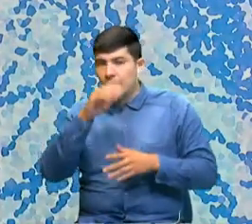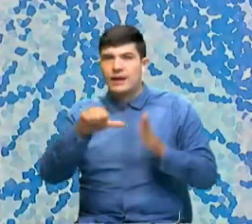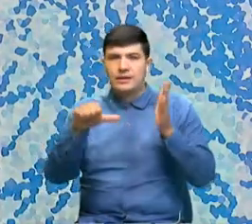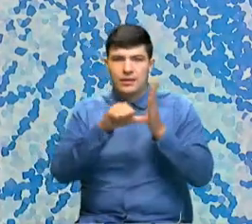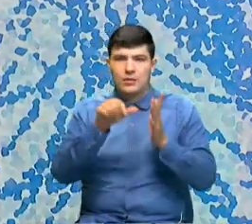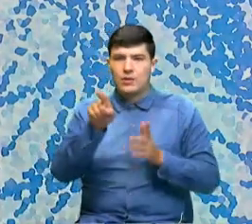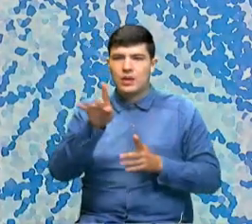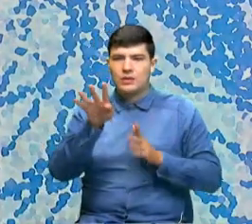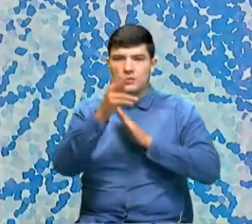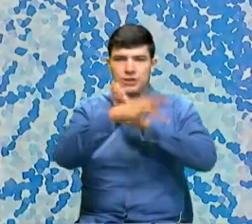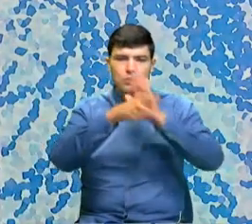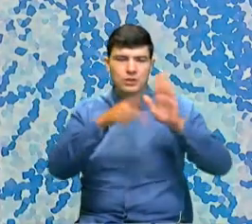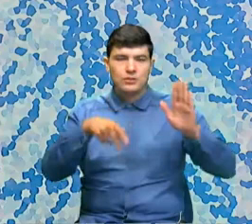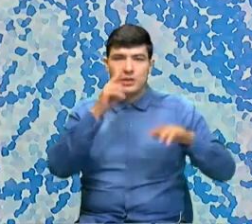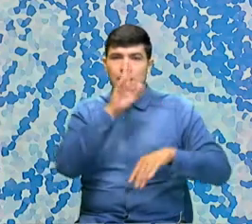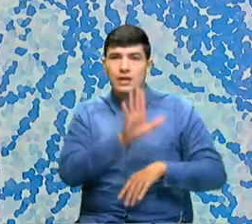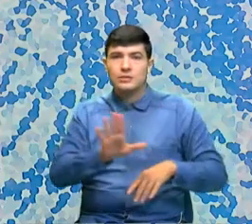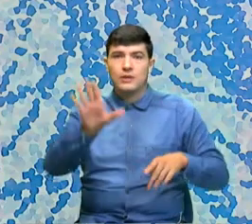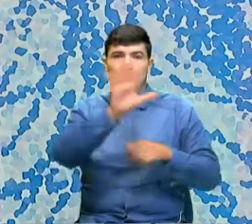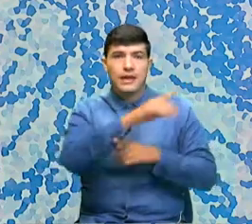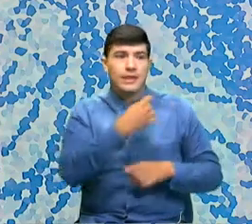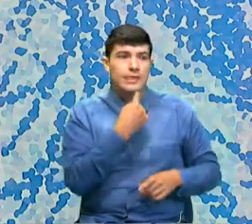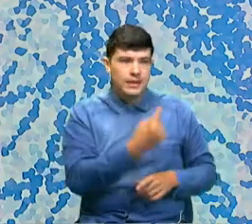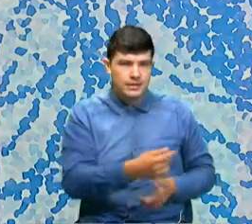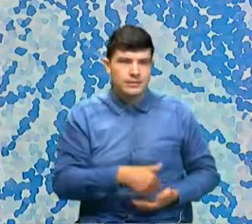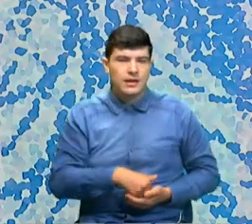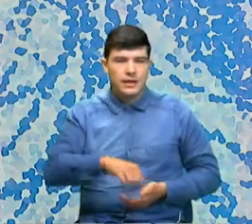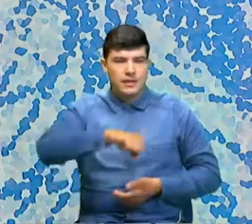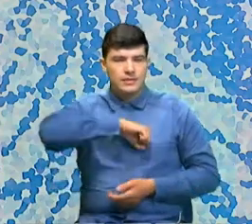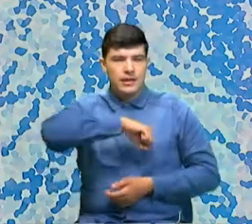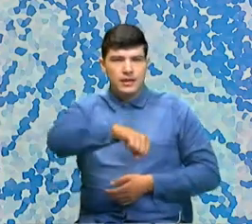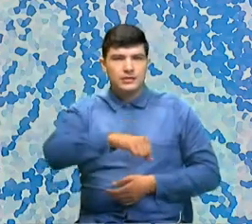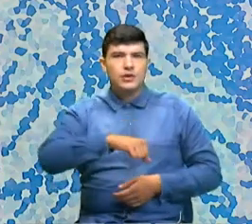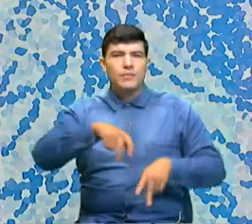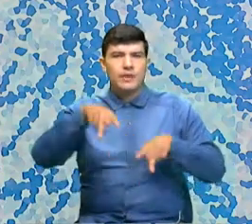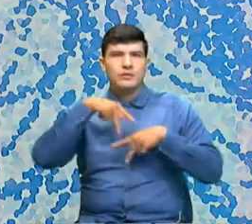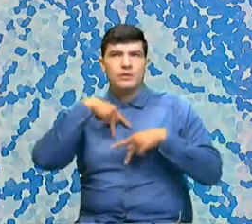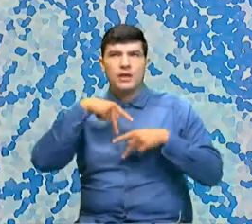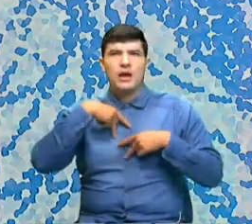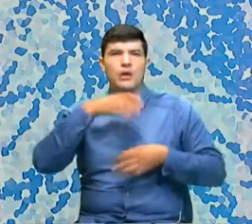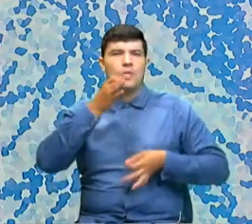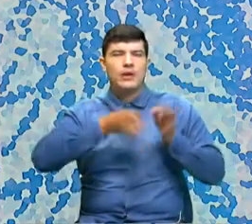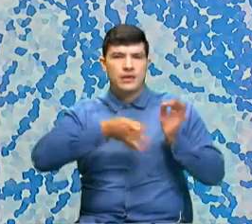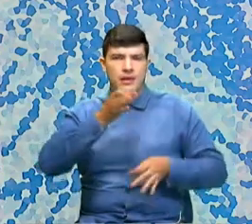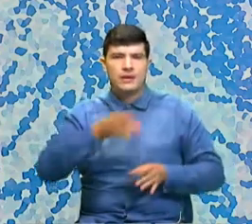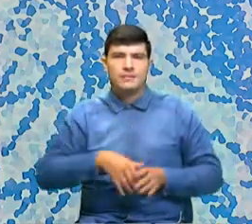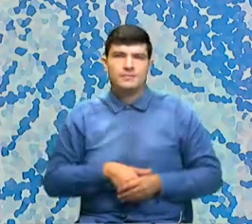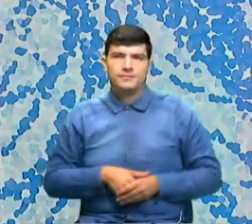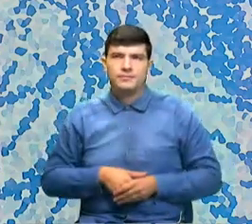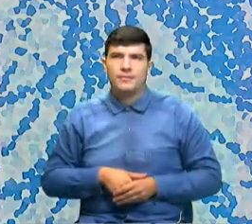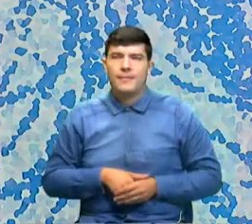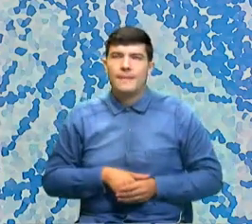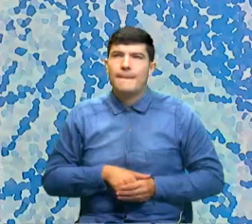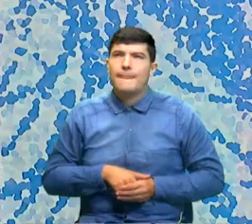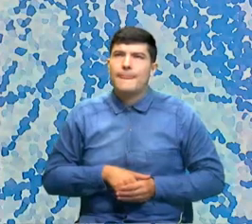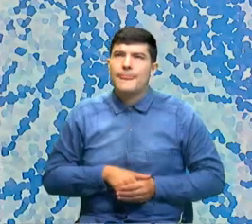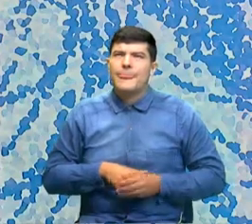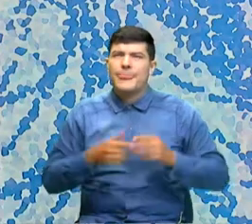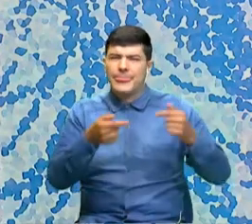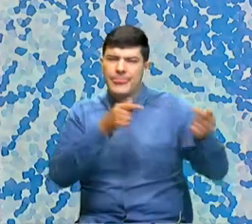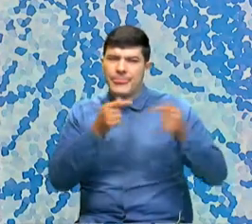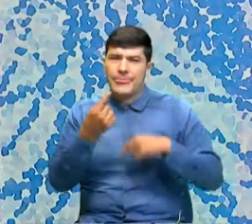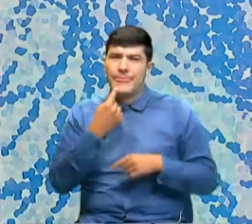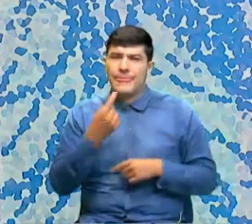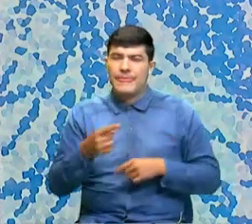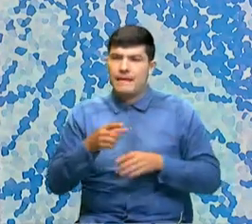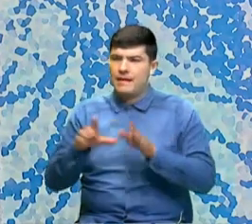de la Constitución Nacional, que es precisamente el derecho a la personalidad jurídica. Y se ha generado conflicto porque dice,